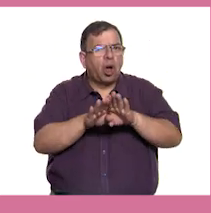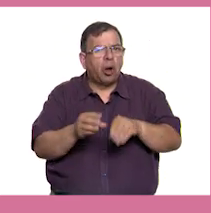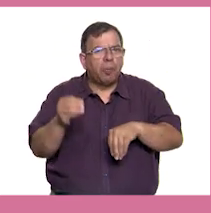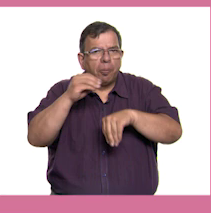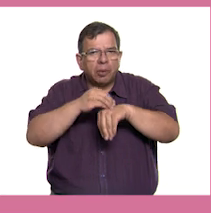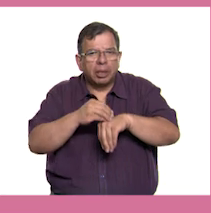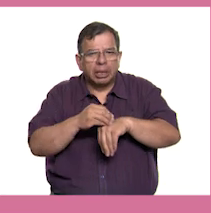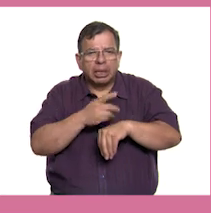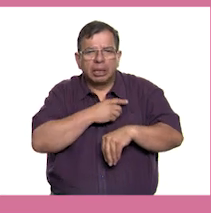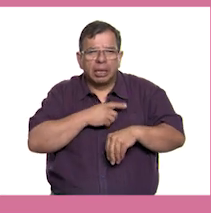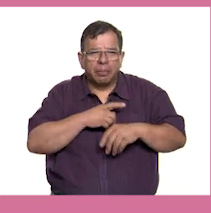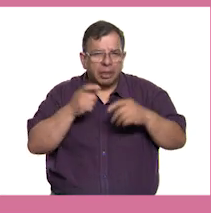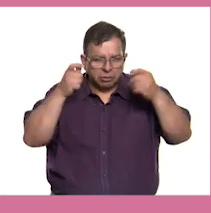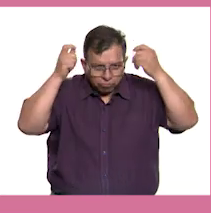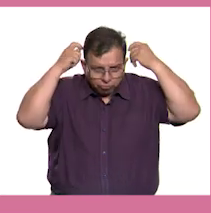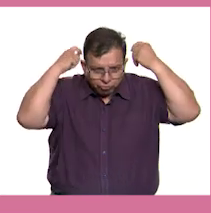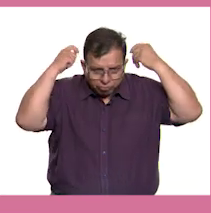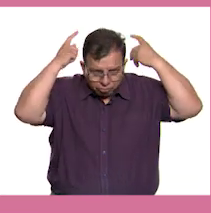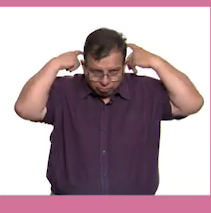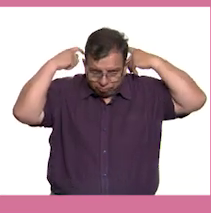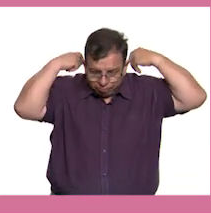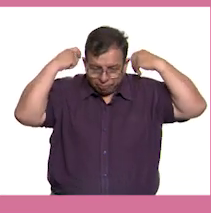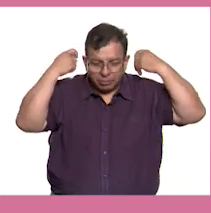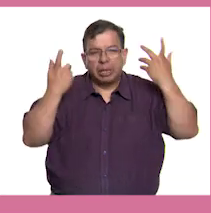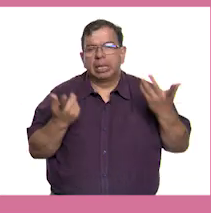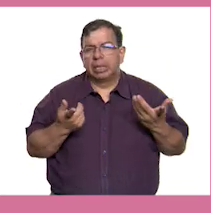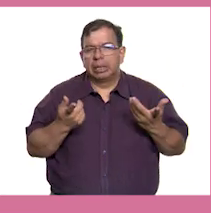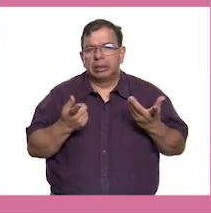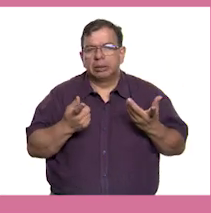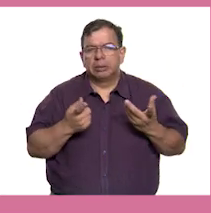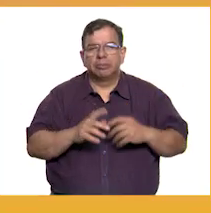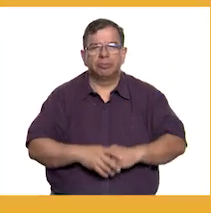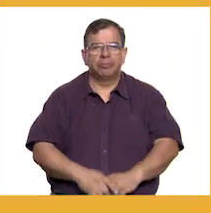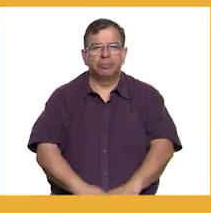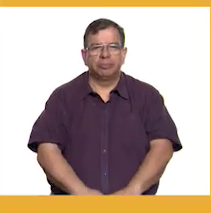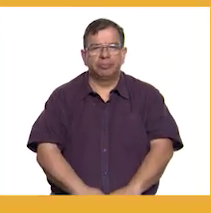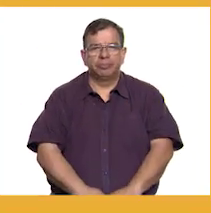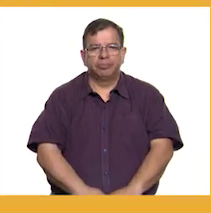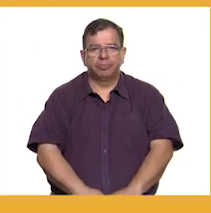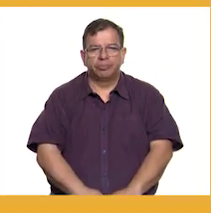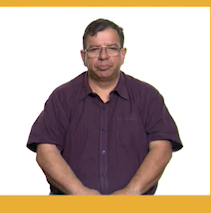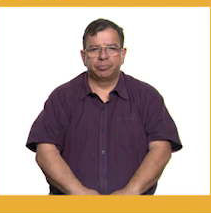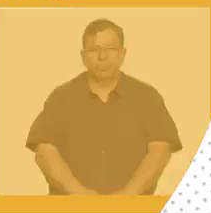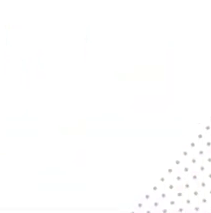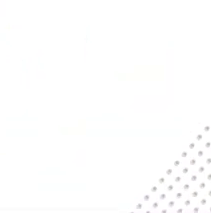colocártelo, deberás amarrar las cuerdas sobre tu cabeza y alrededor de tu cuello